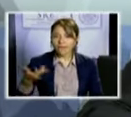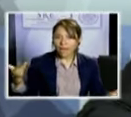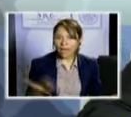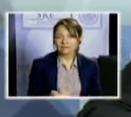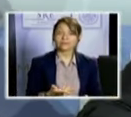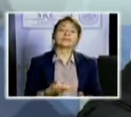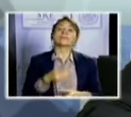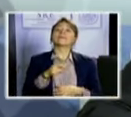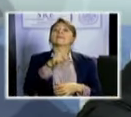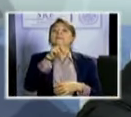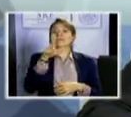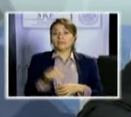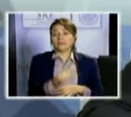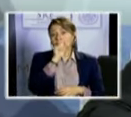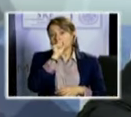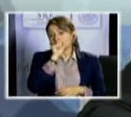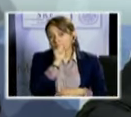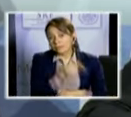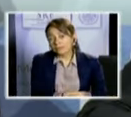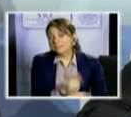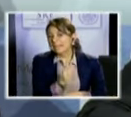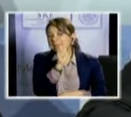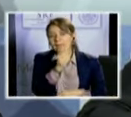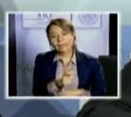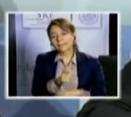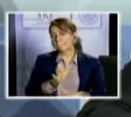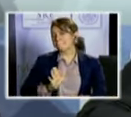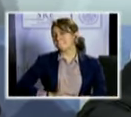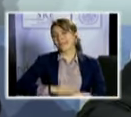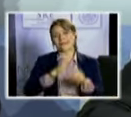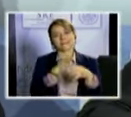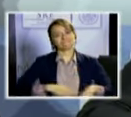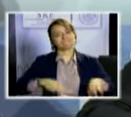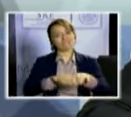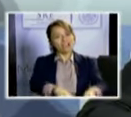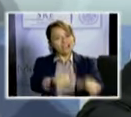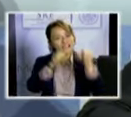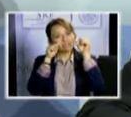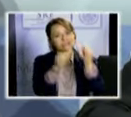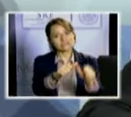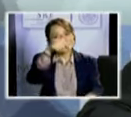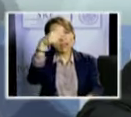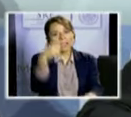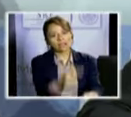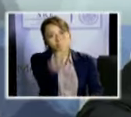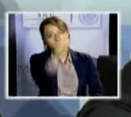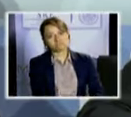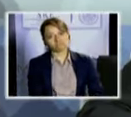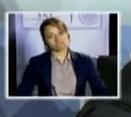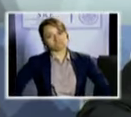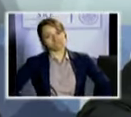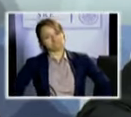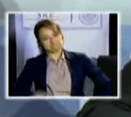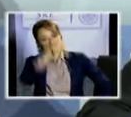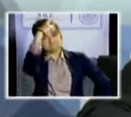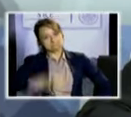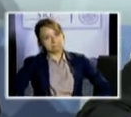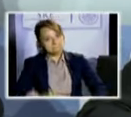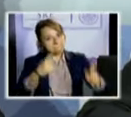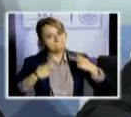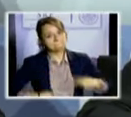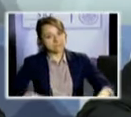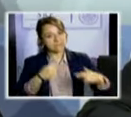la persona en el centro de toda esta preocupación de gobierno. Ya no es solamente el consumidor,